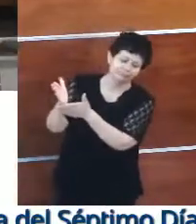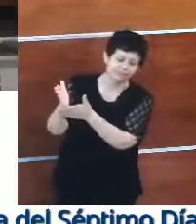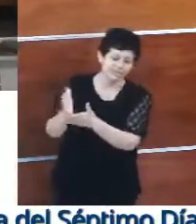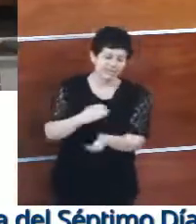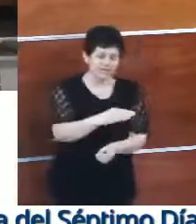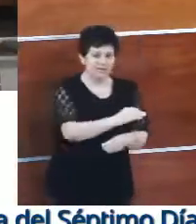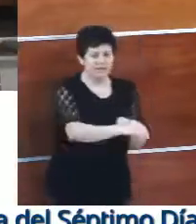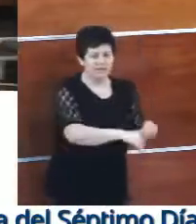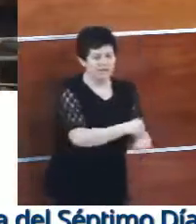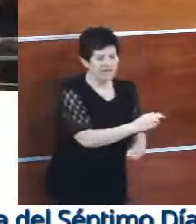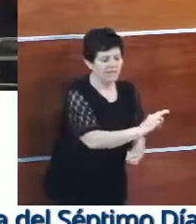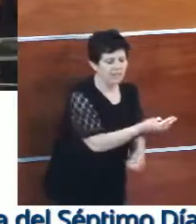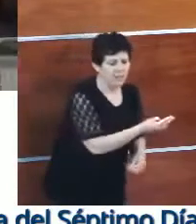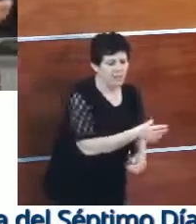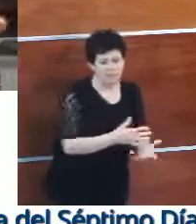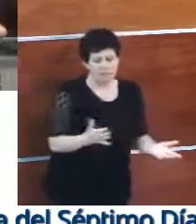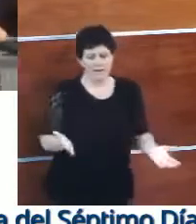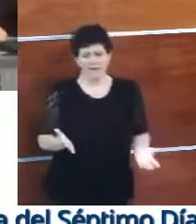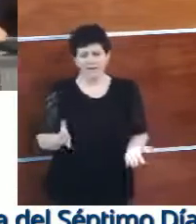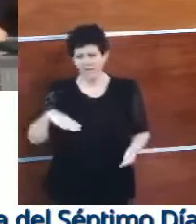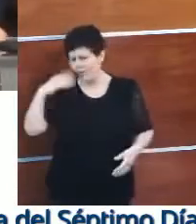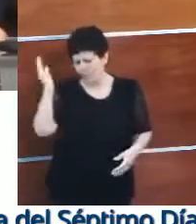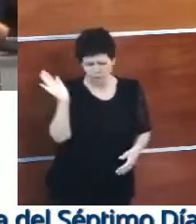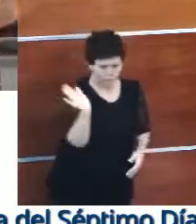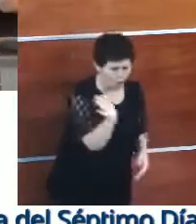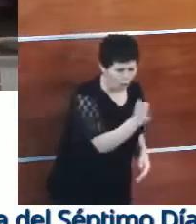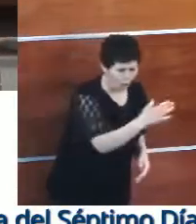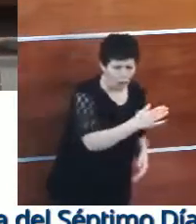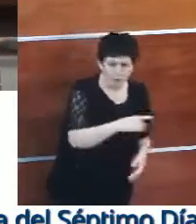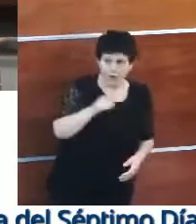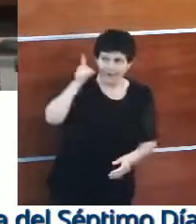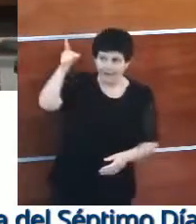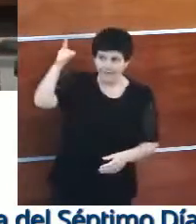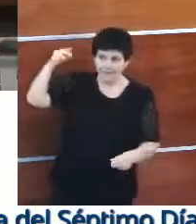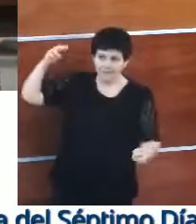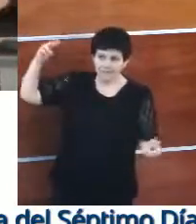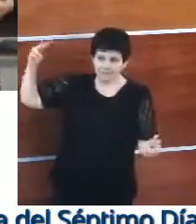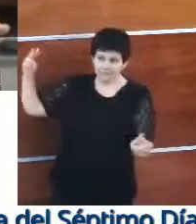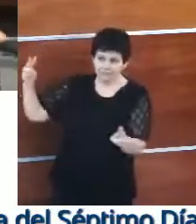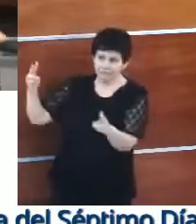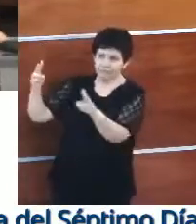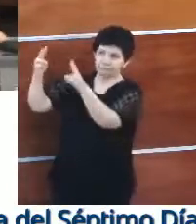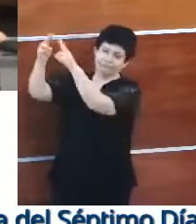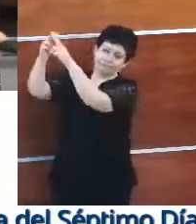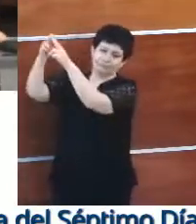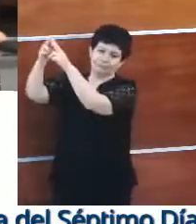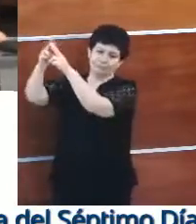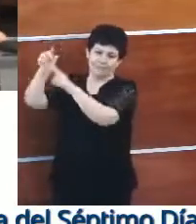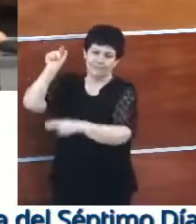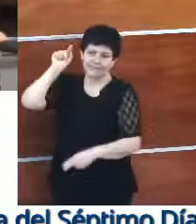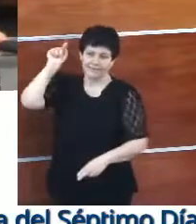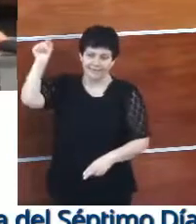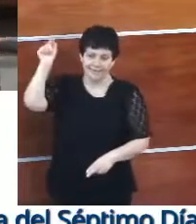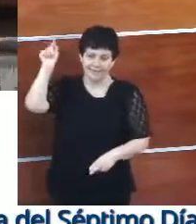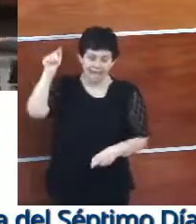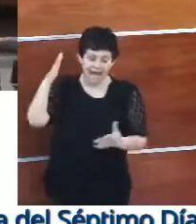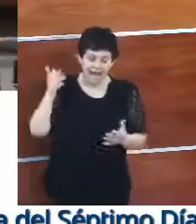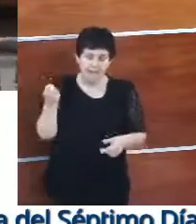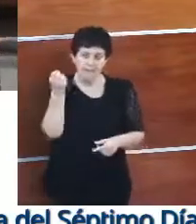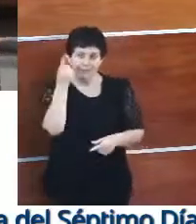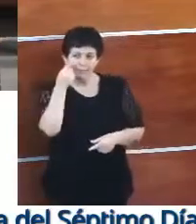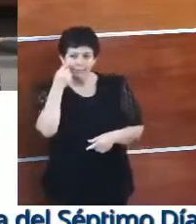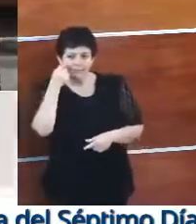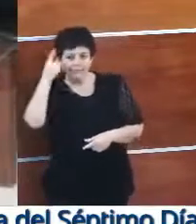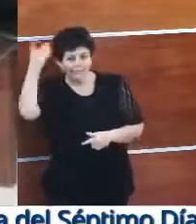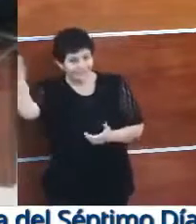pero todos nos vamos a reencontrar en un punto del viaje para entrar a otra nueva era.